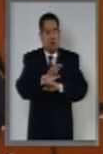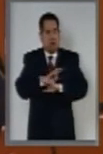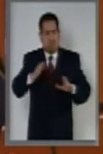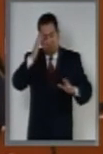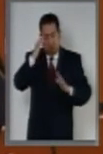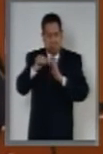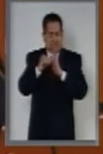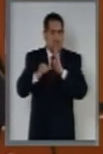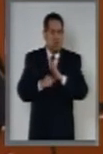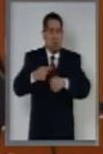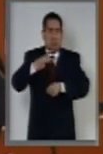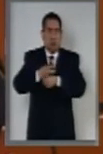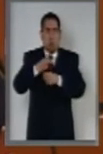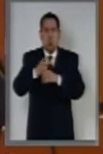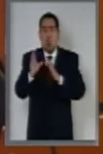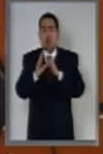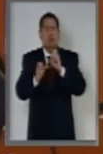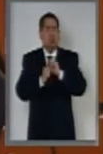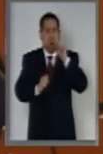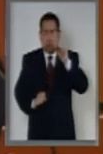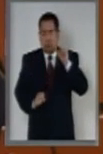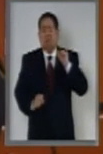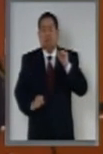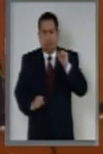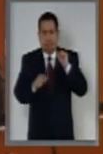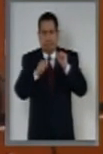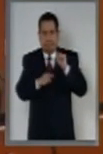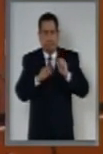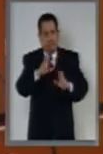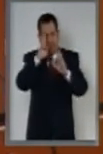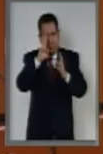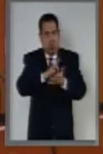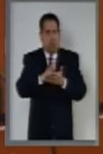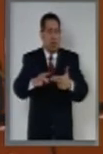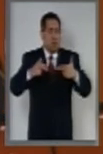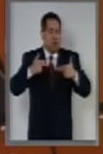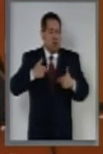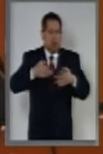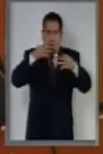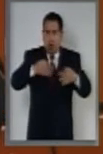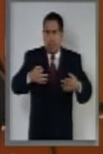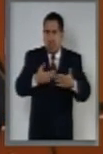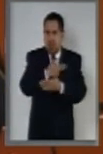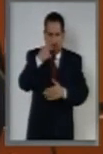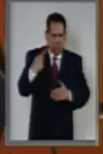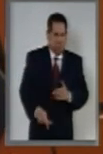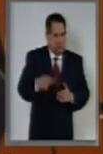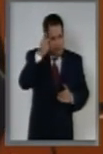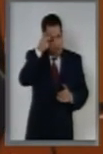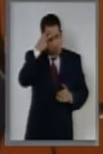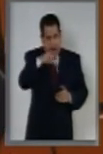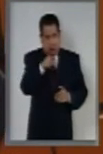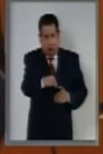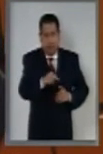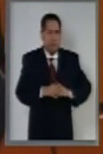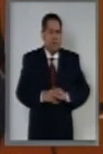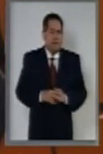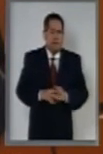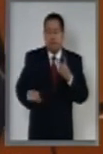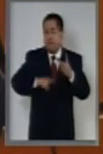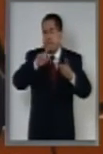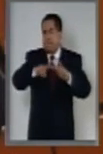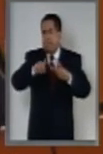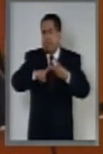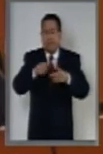el artículo segundo constitucional respecto a los derechos de los pueblos originarios. Segundo, se toma una